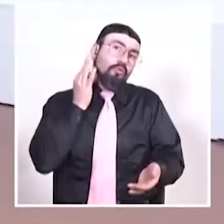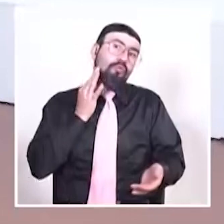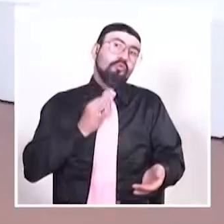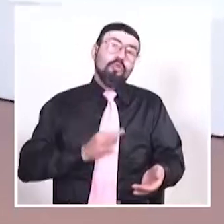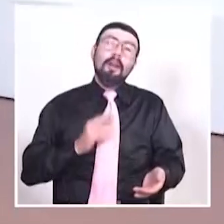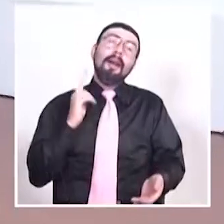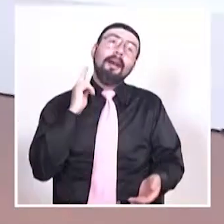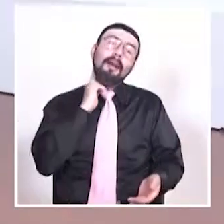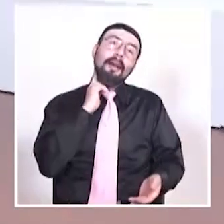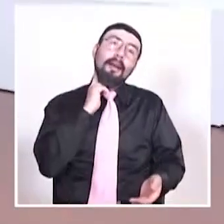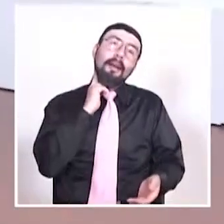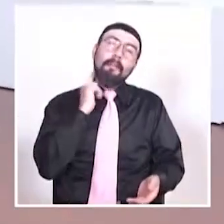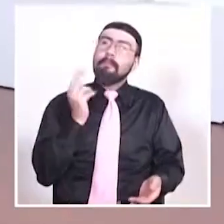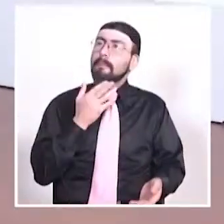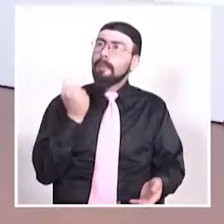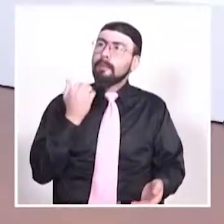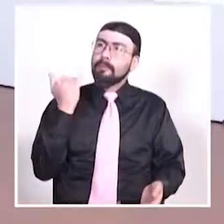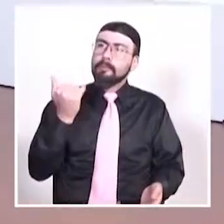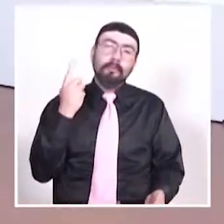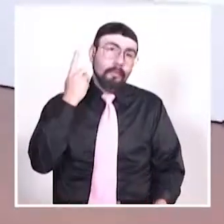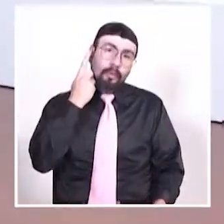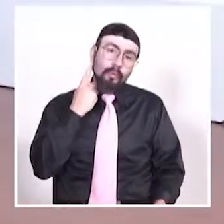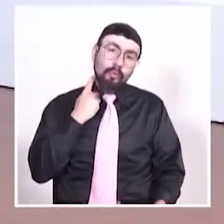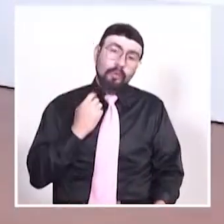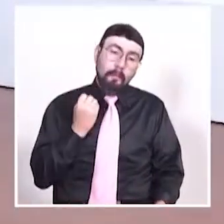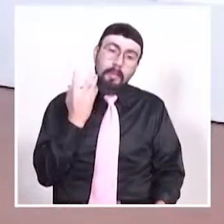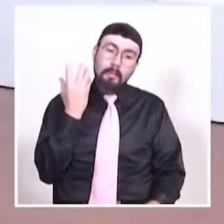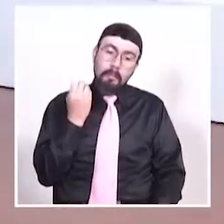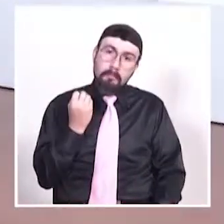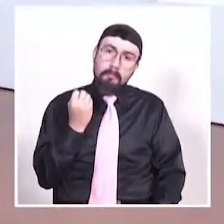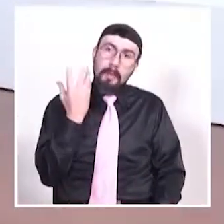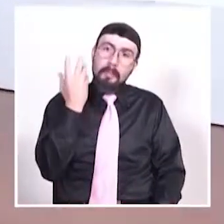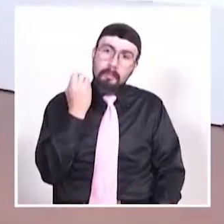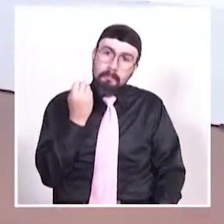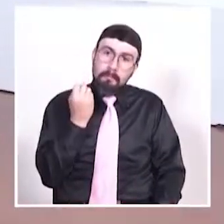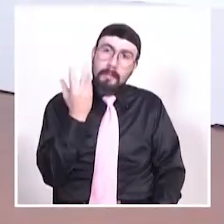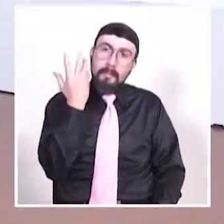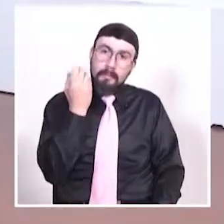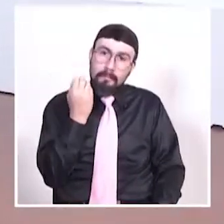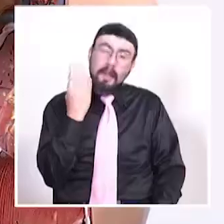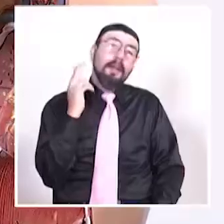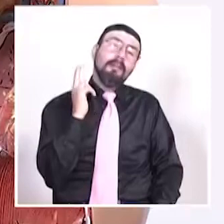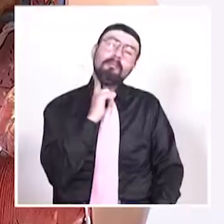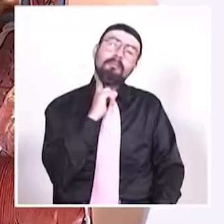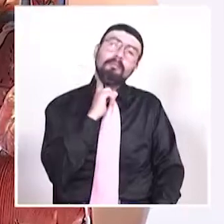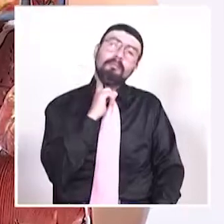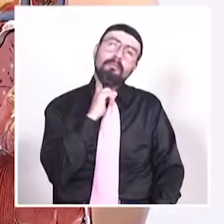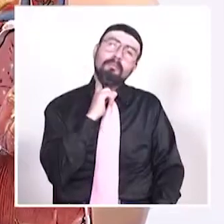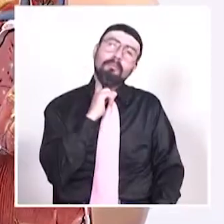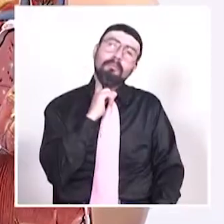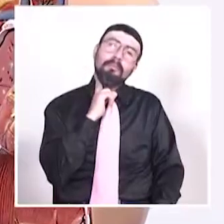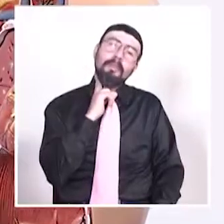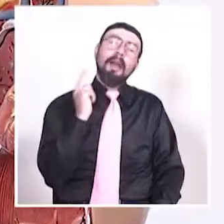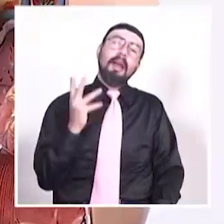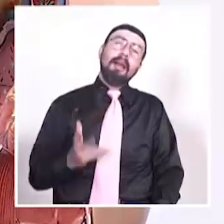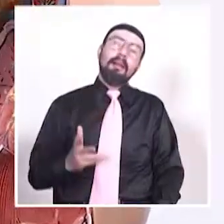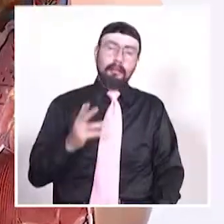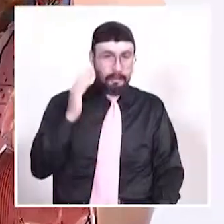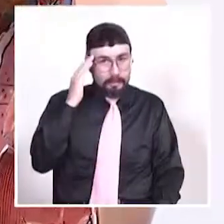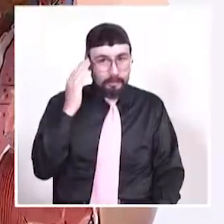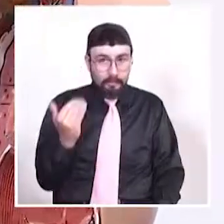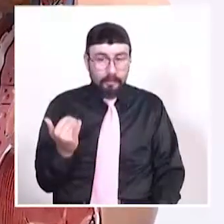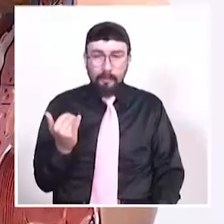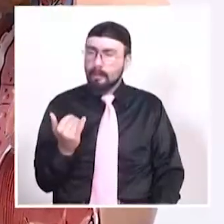¿cuál? Sería esta arteria la que pulsa, la que se ve aquí roja, Ajá. que es esta, que es la carótida. Sí. Entonces cuando